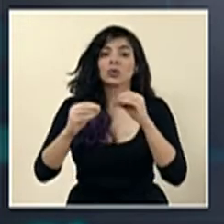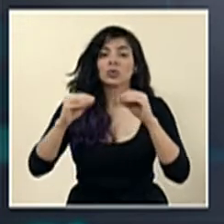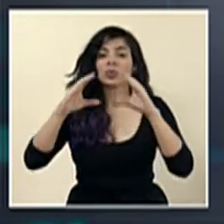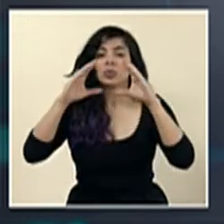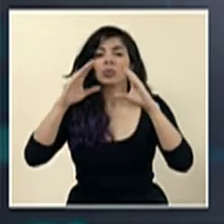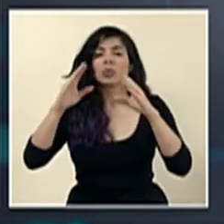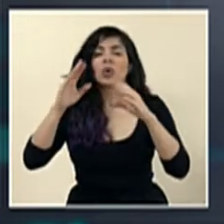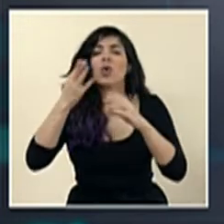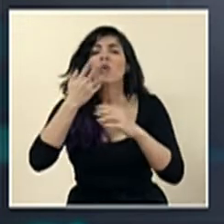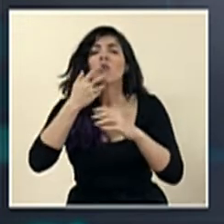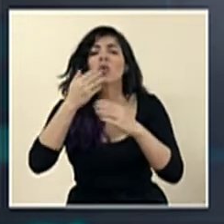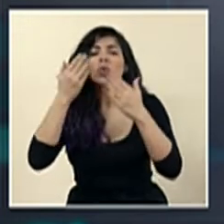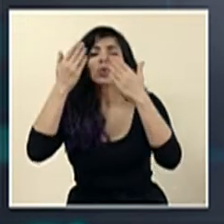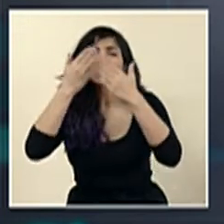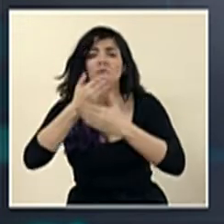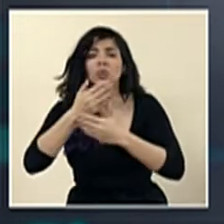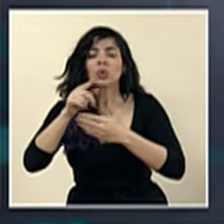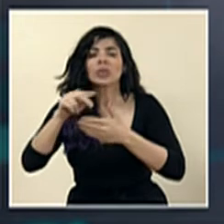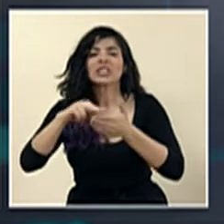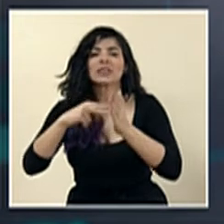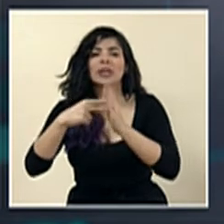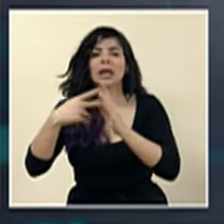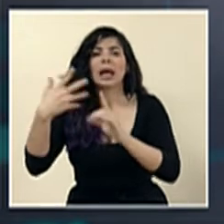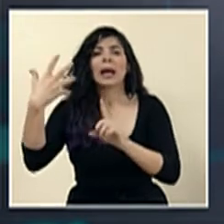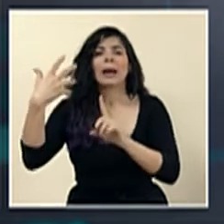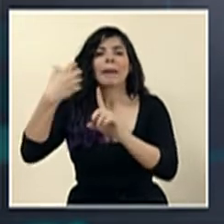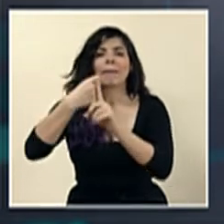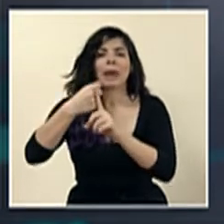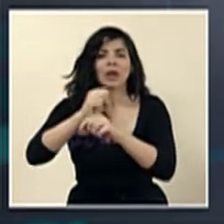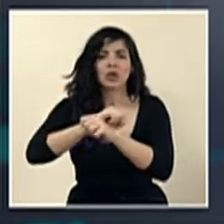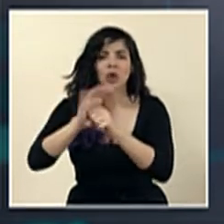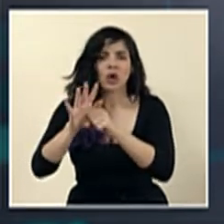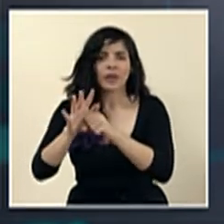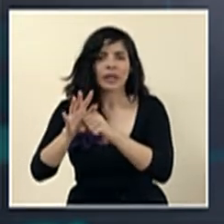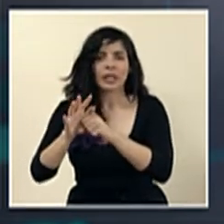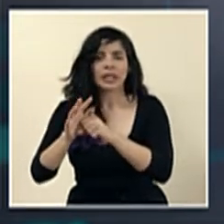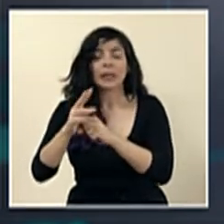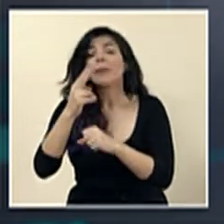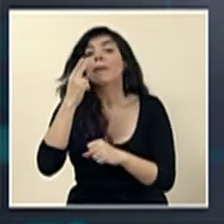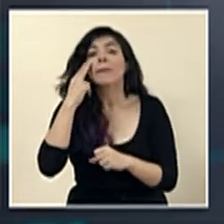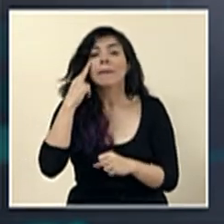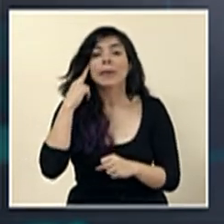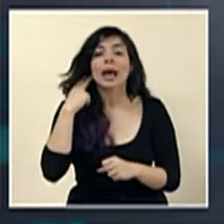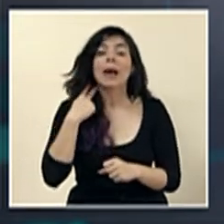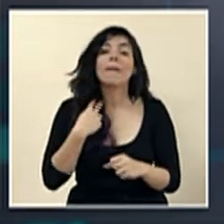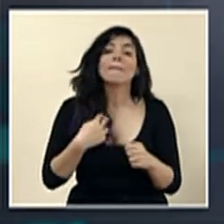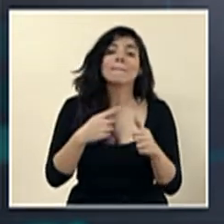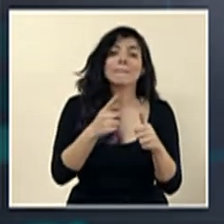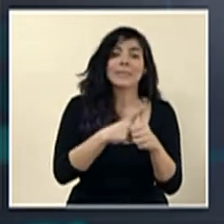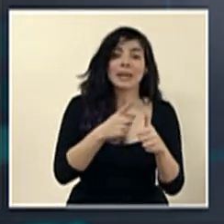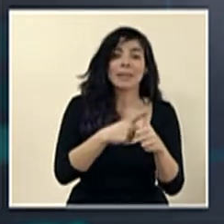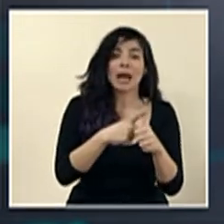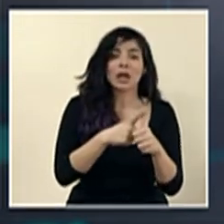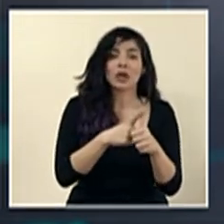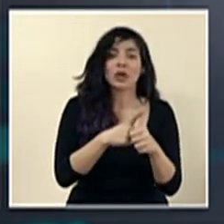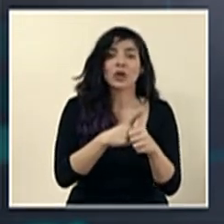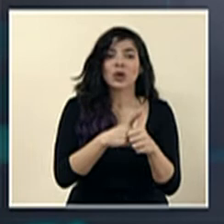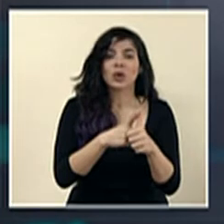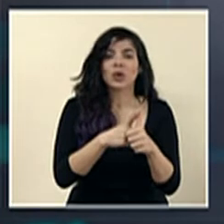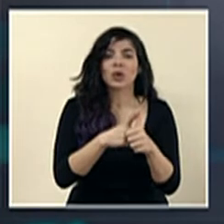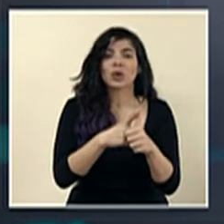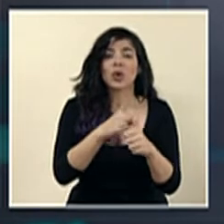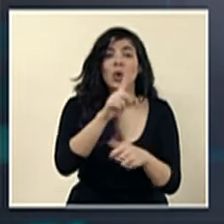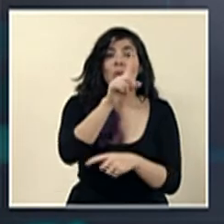oscura es el impacto del COVID. Fíjense que el déficit primario se nos va